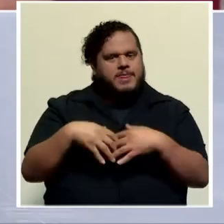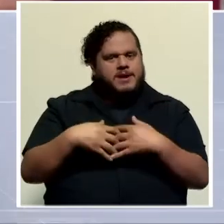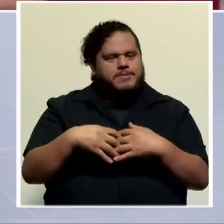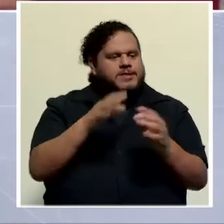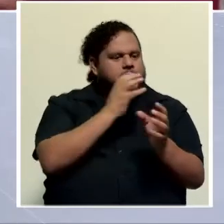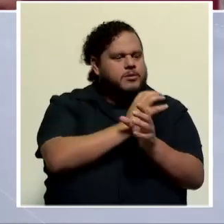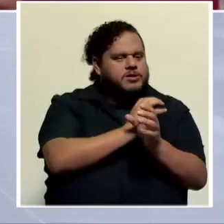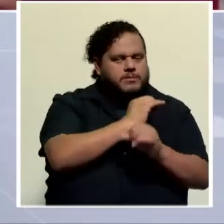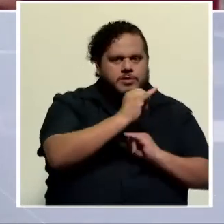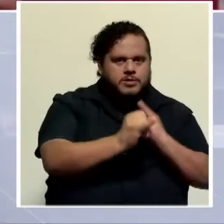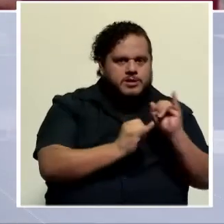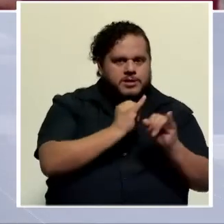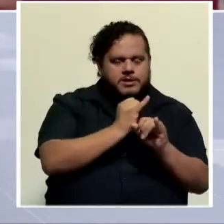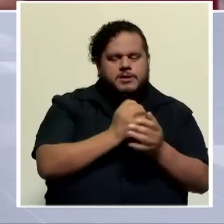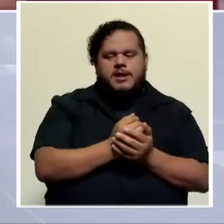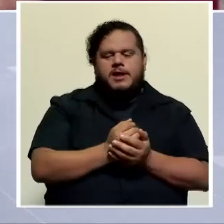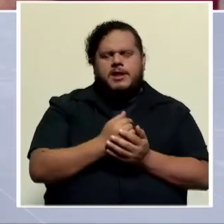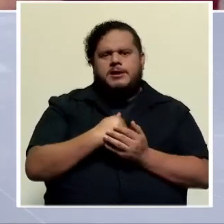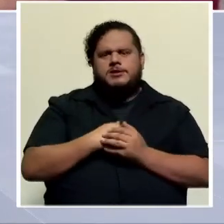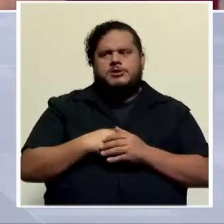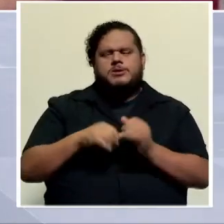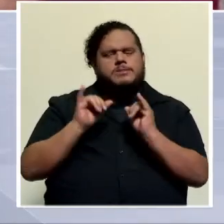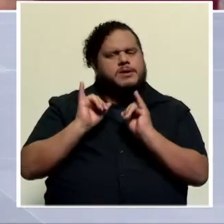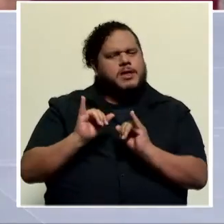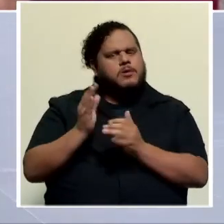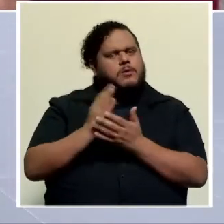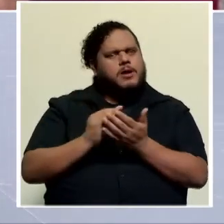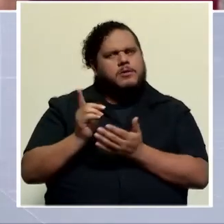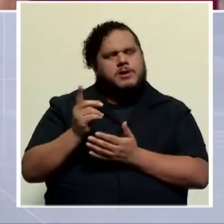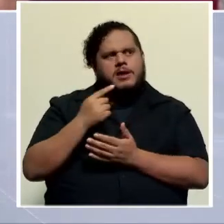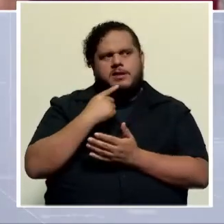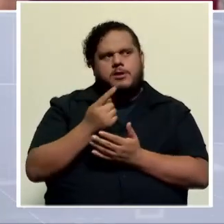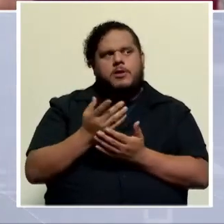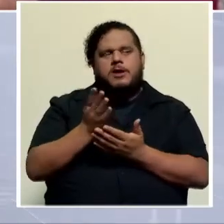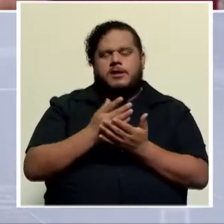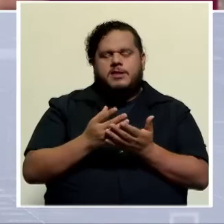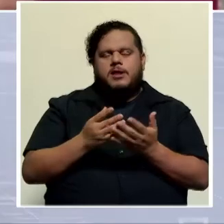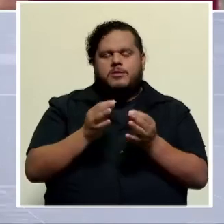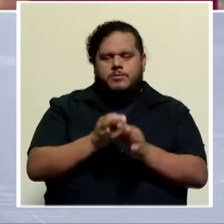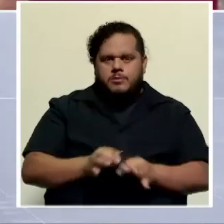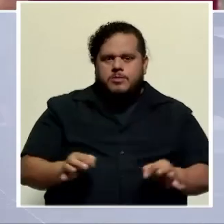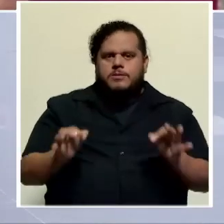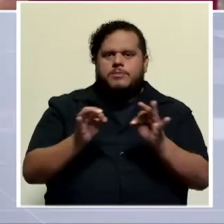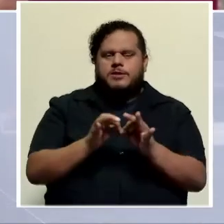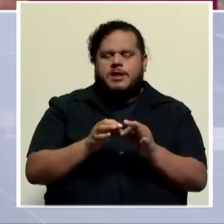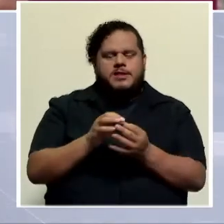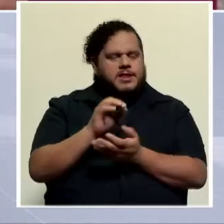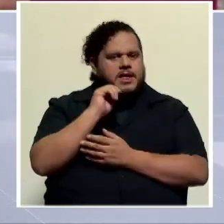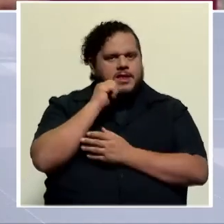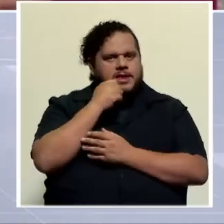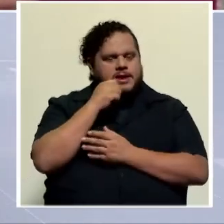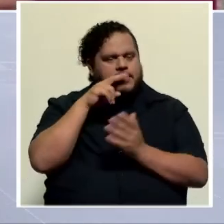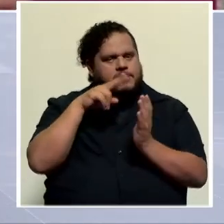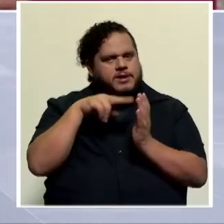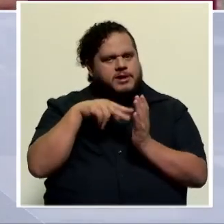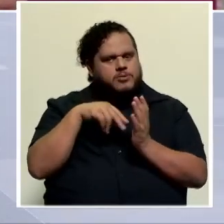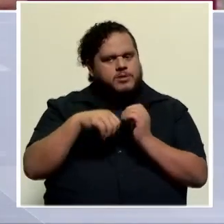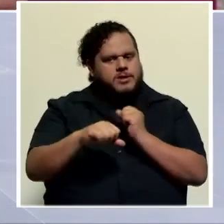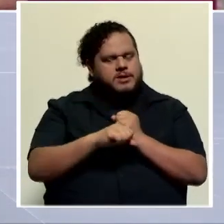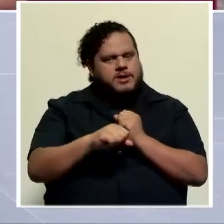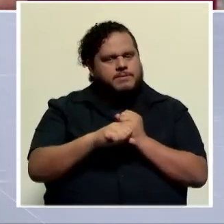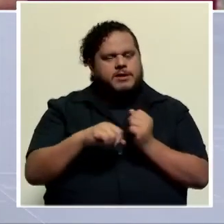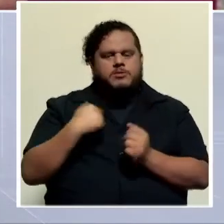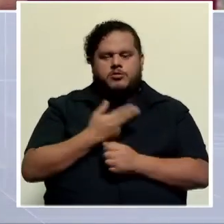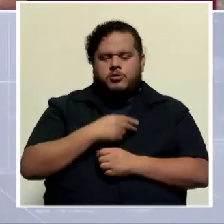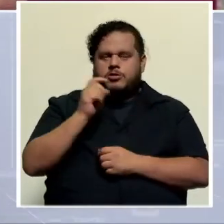Conservación Internacional. Y me quedo con algo que dijo que es muy significativo y que en clave de lectura de campaña